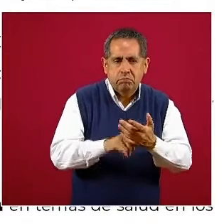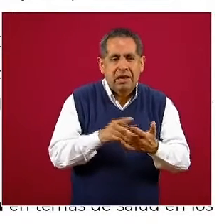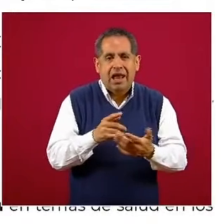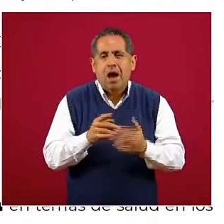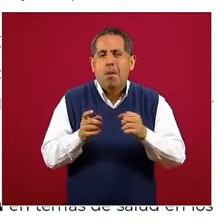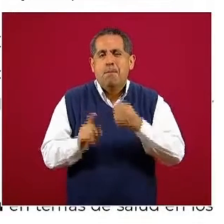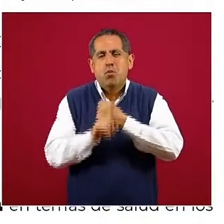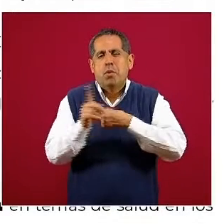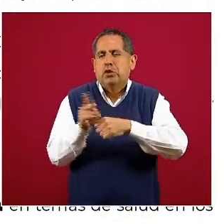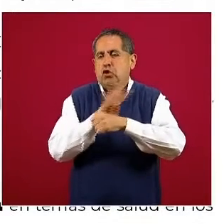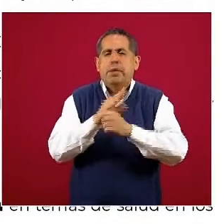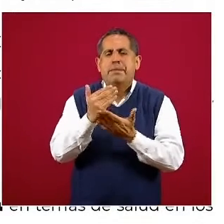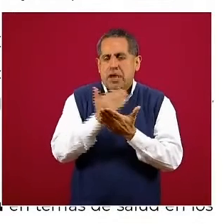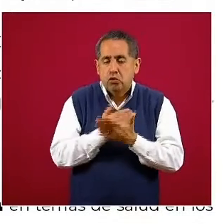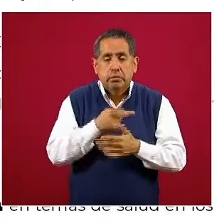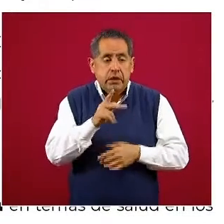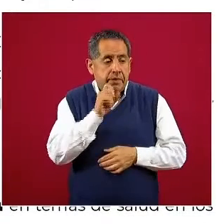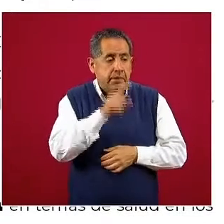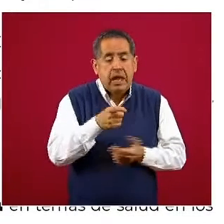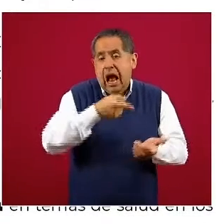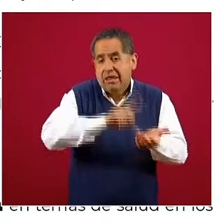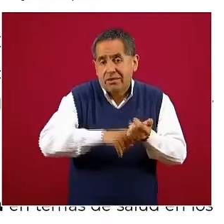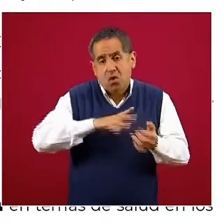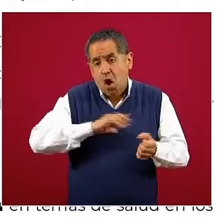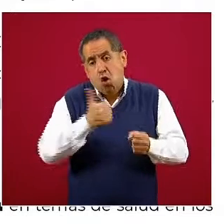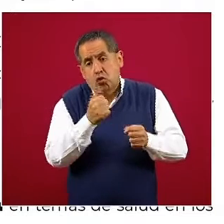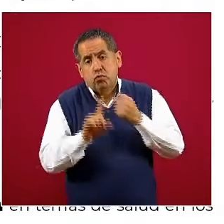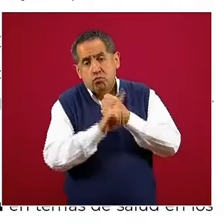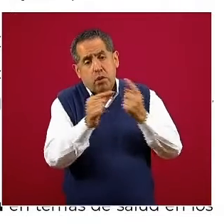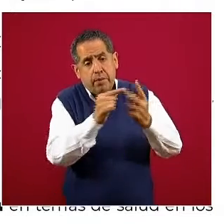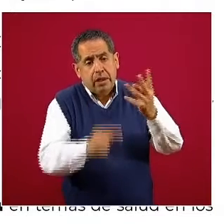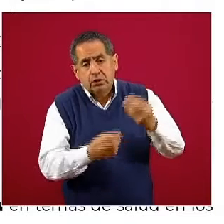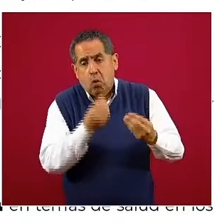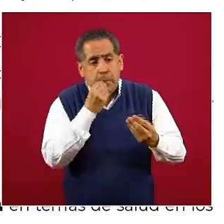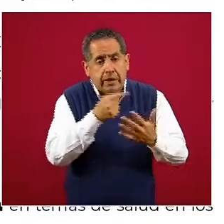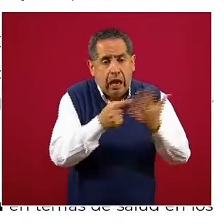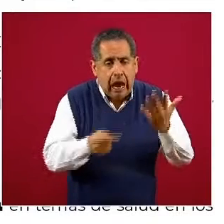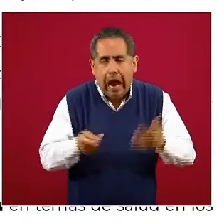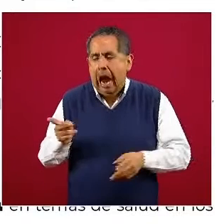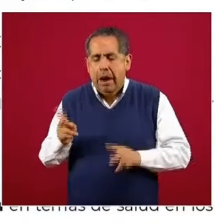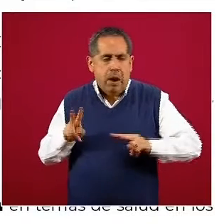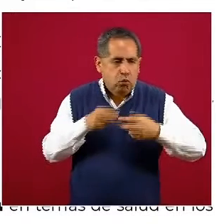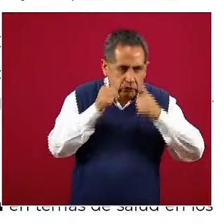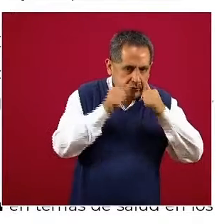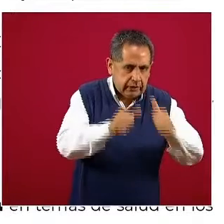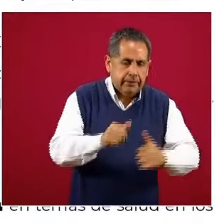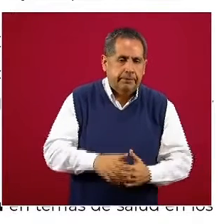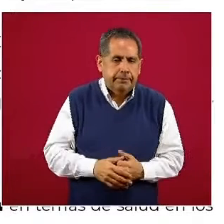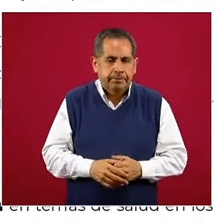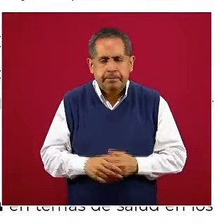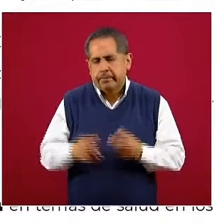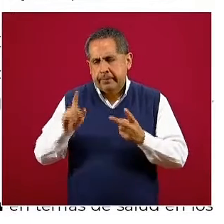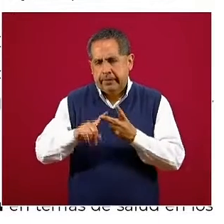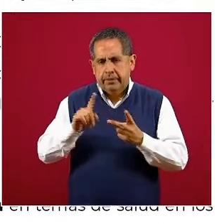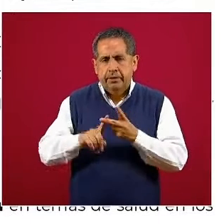esa perspectiva, nos proponemos desarrollar un proyecto de participación en